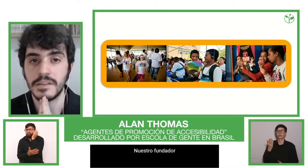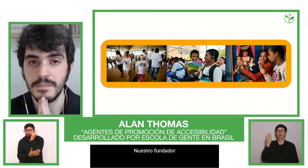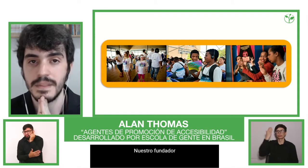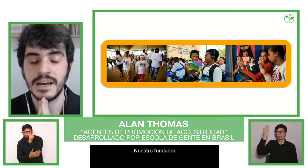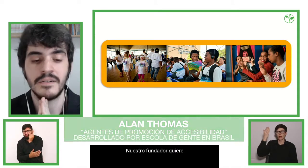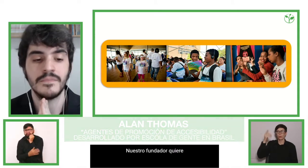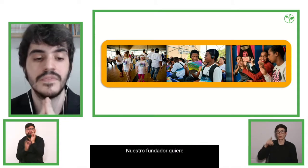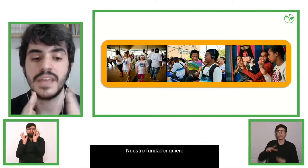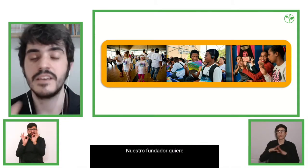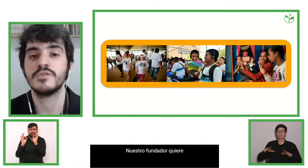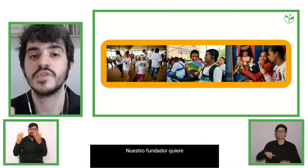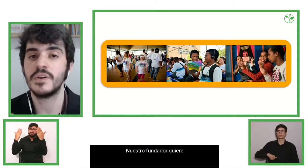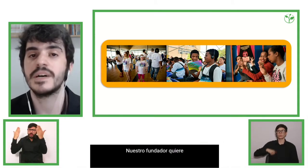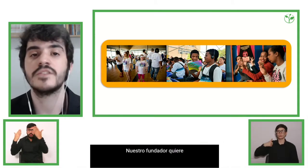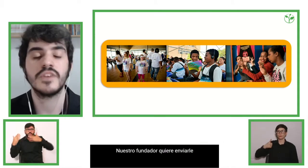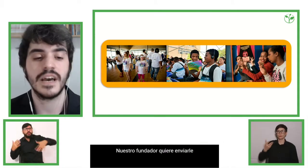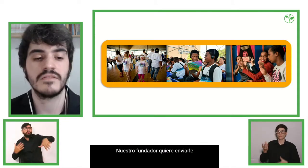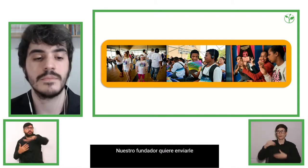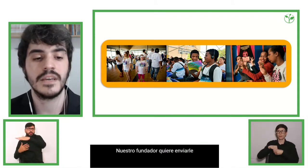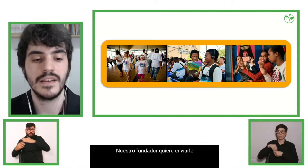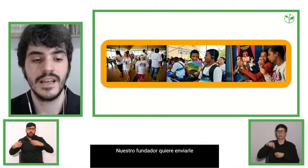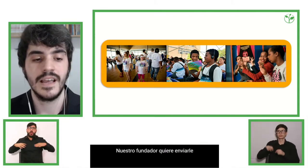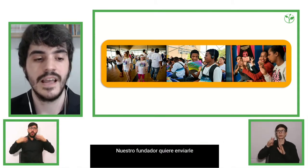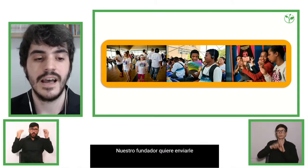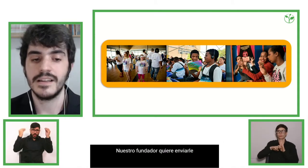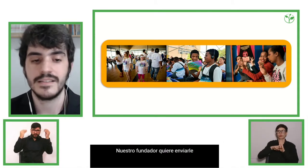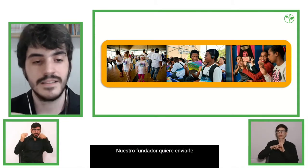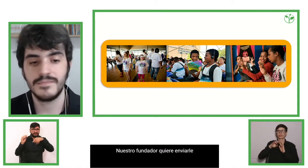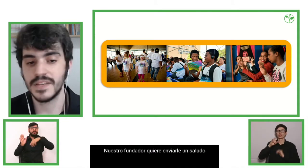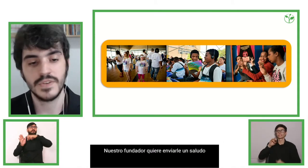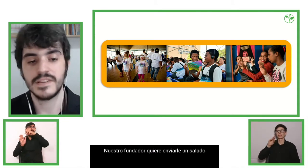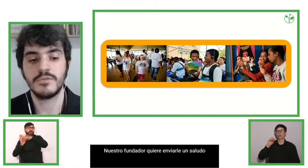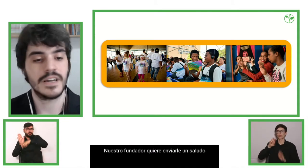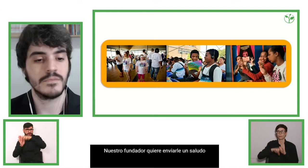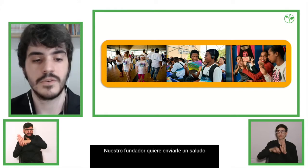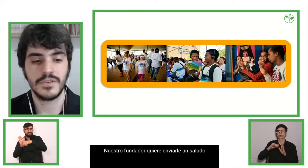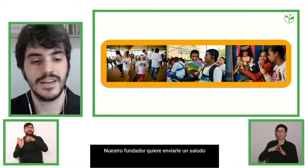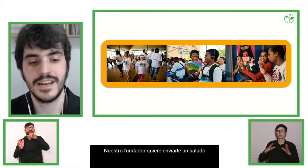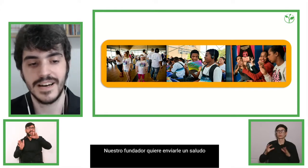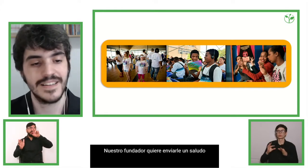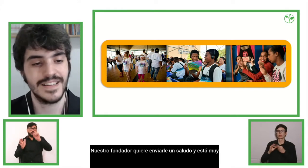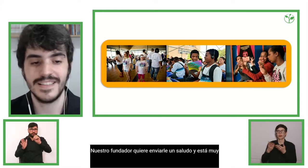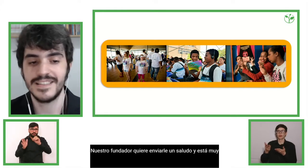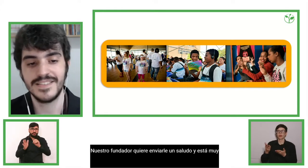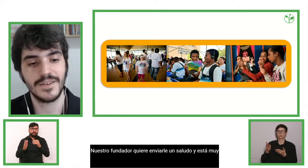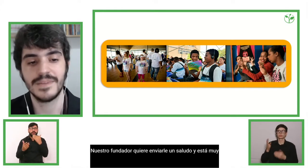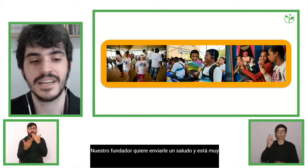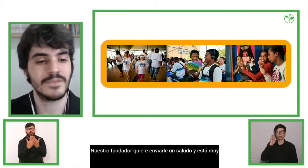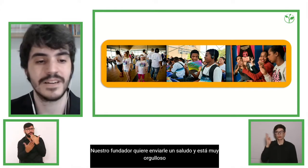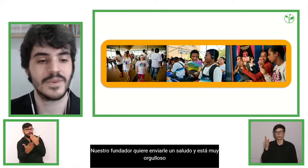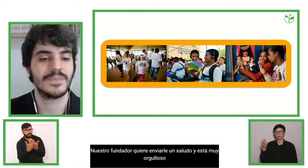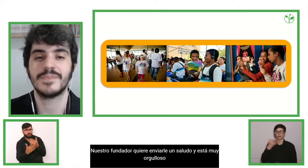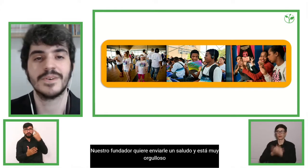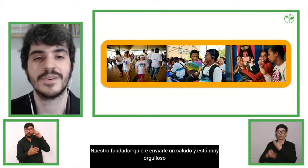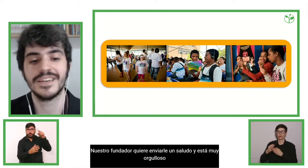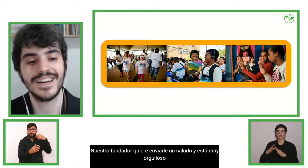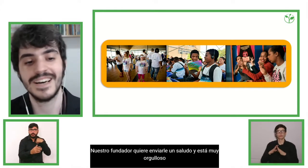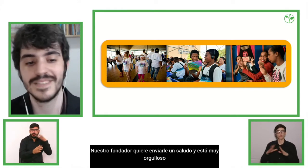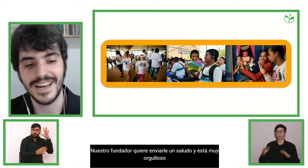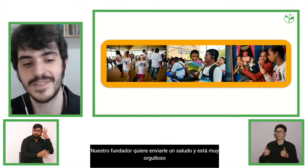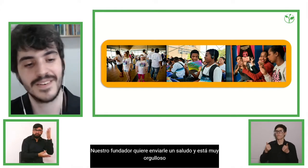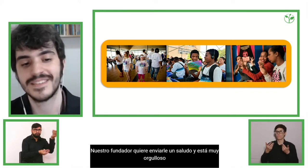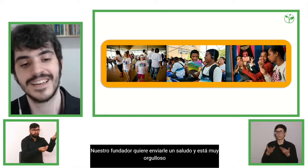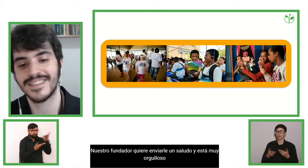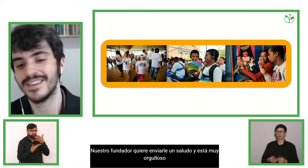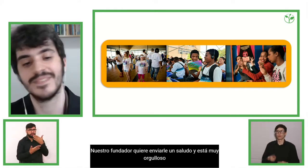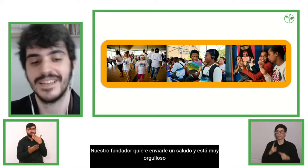orgulloso de pertenecer al proyecto Zero Project. Y muchas gracias por escucharme. Esto fue increíble. Hay gente